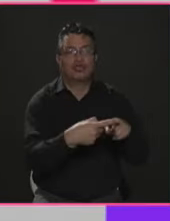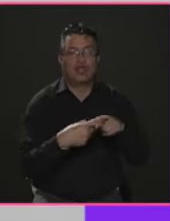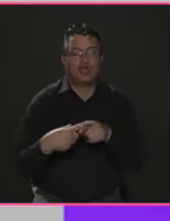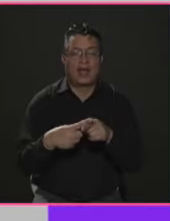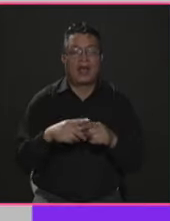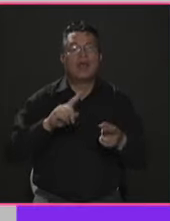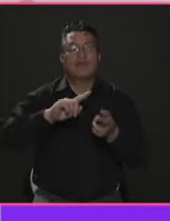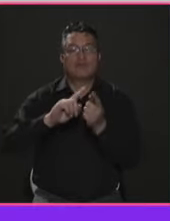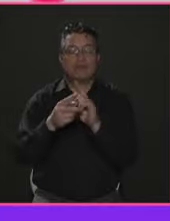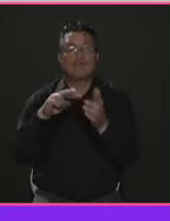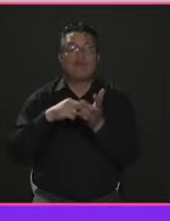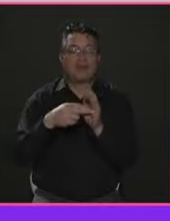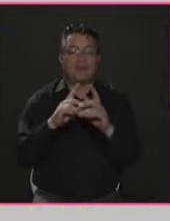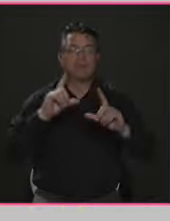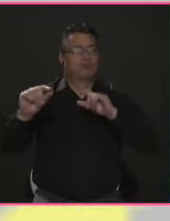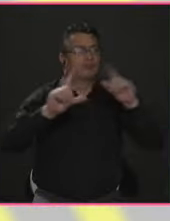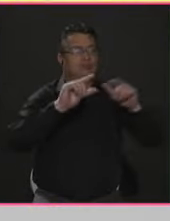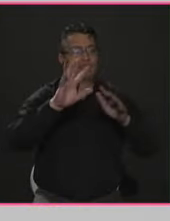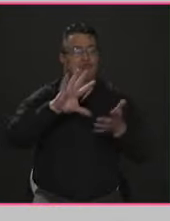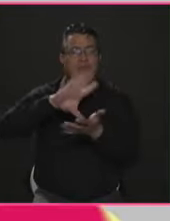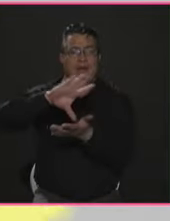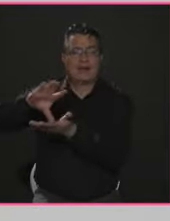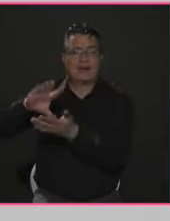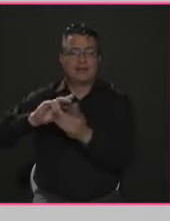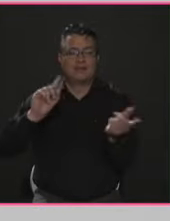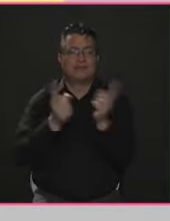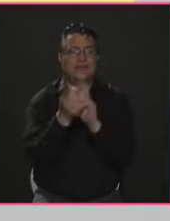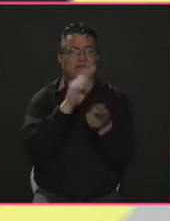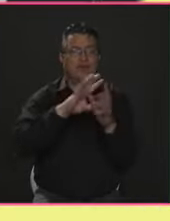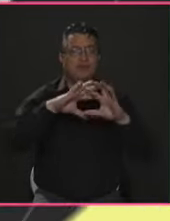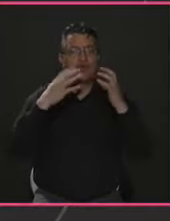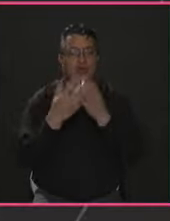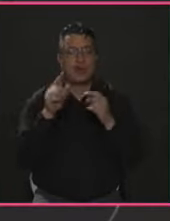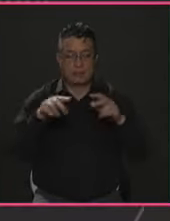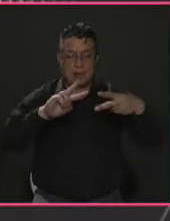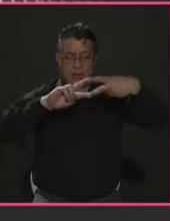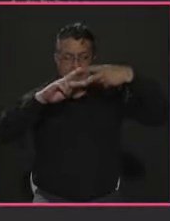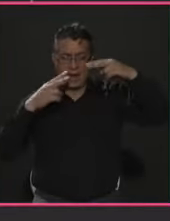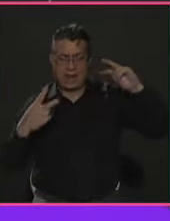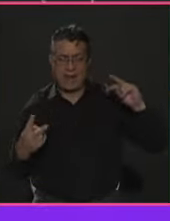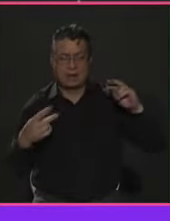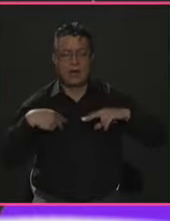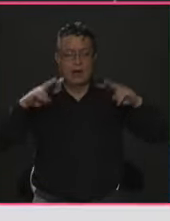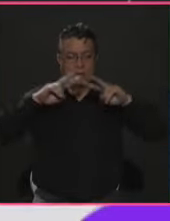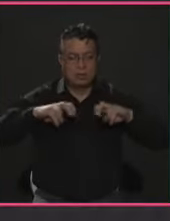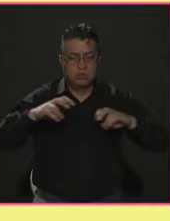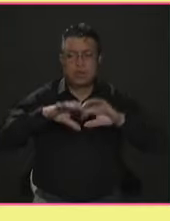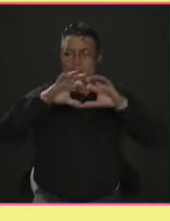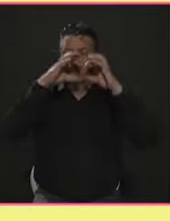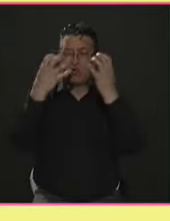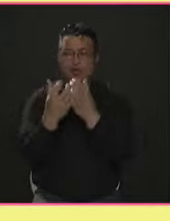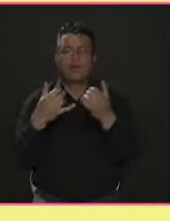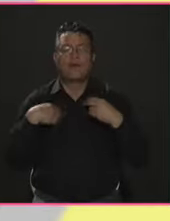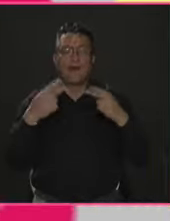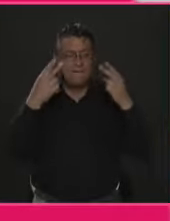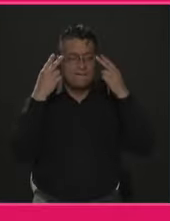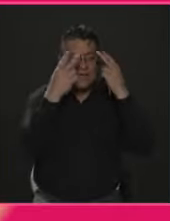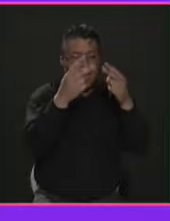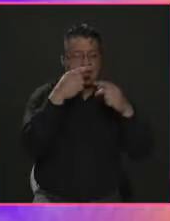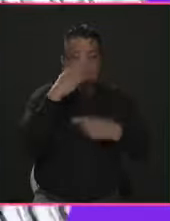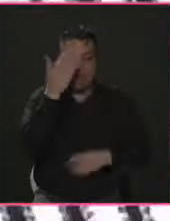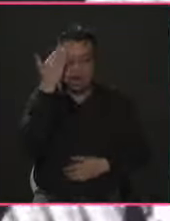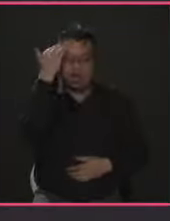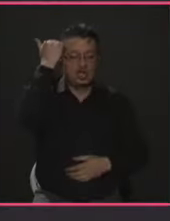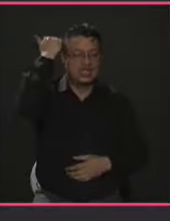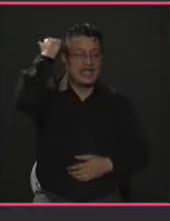migratoria mundial nos fascinó con la edición genética la exploración planetaria y el el viaje a la